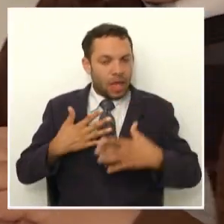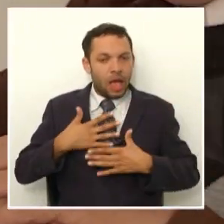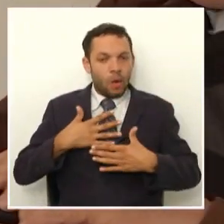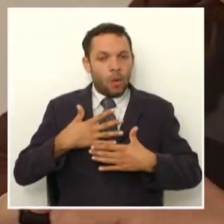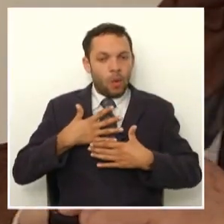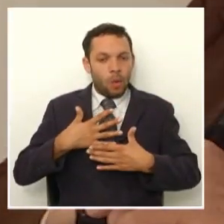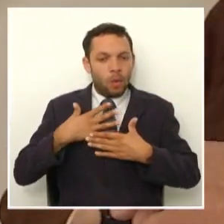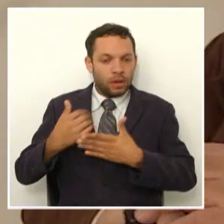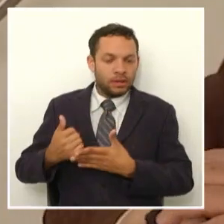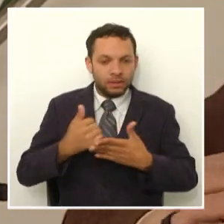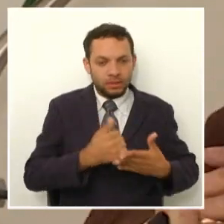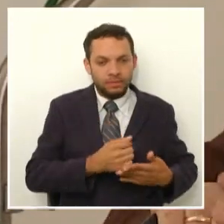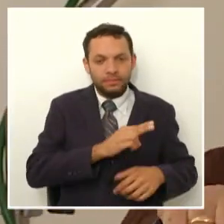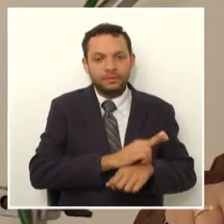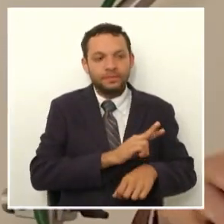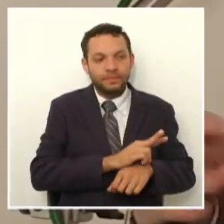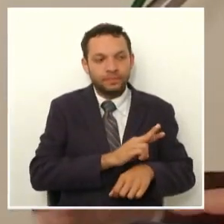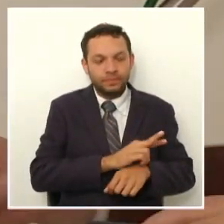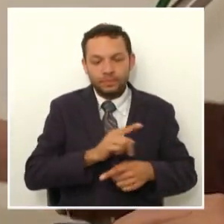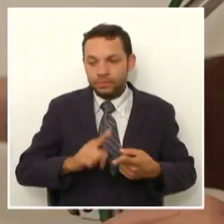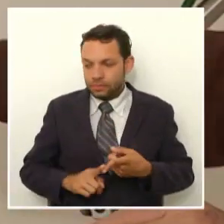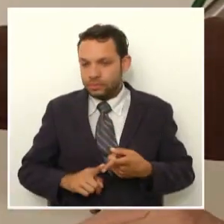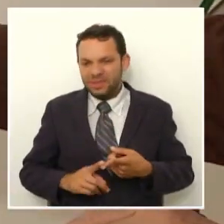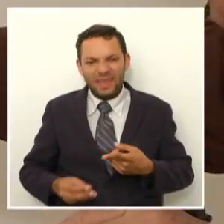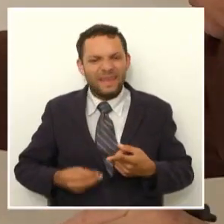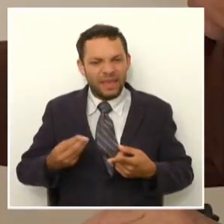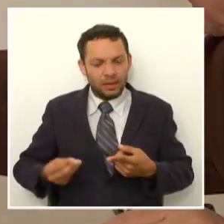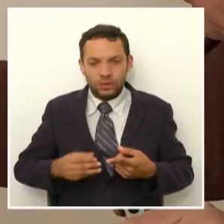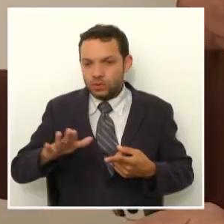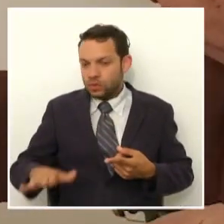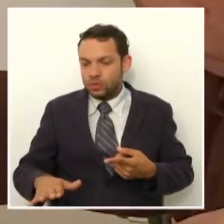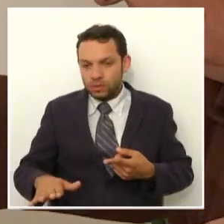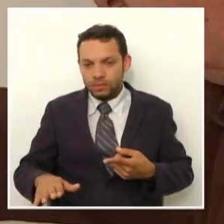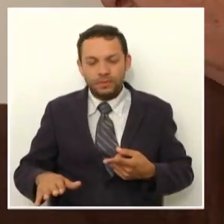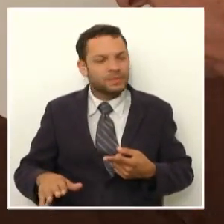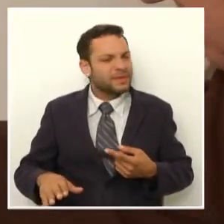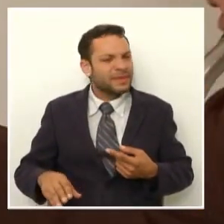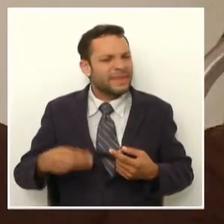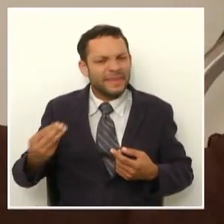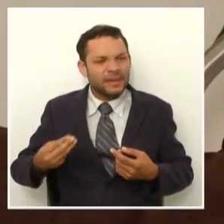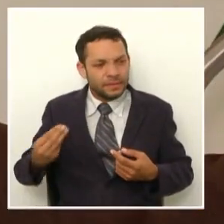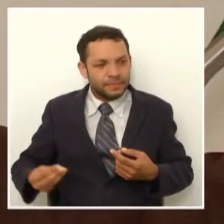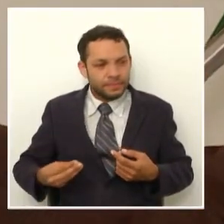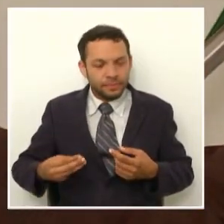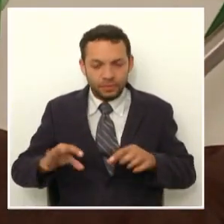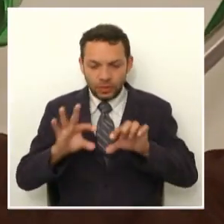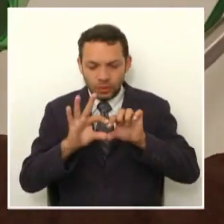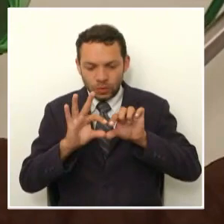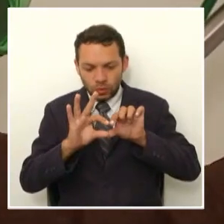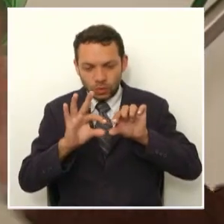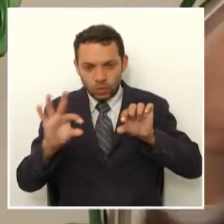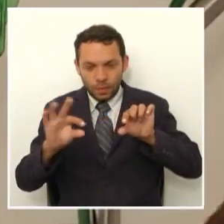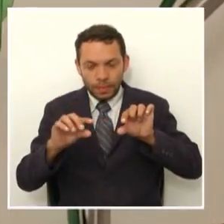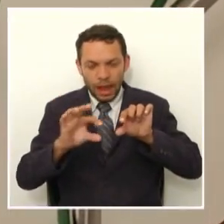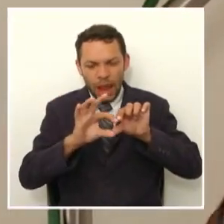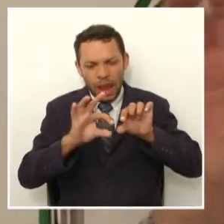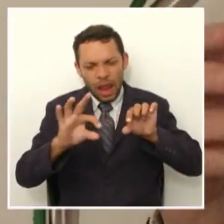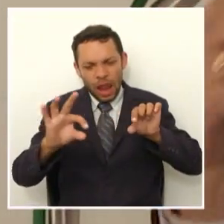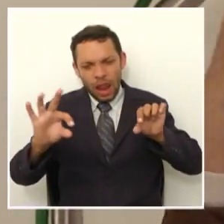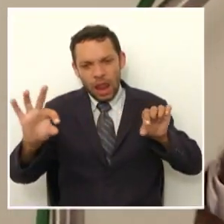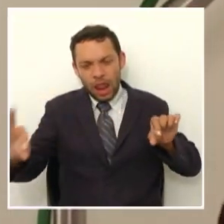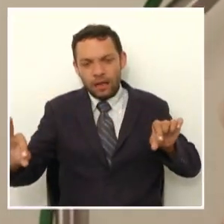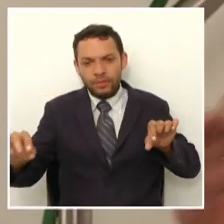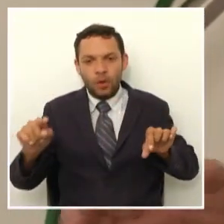del paciente. Pero tenía la bolsa... No, esto automáticamente, aquí viene una manguera que lleva al